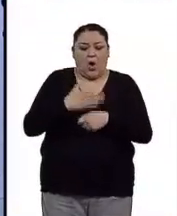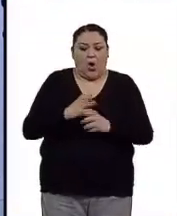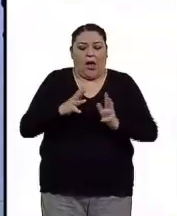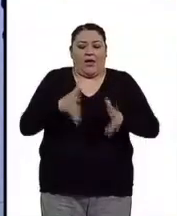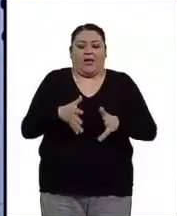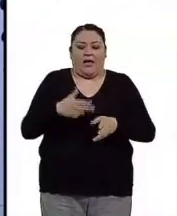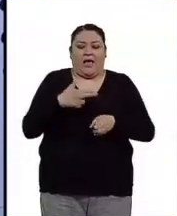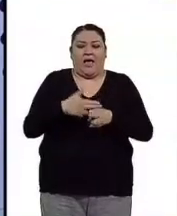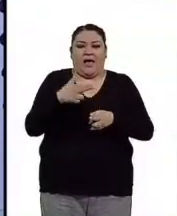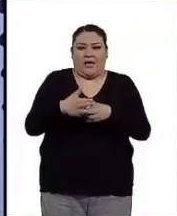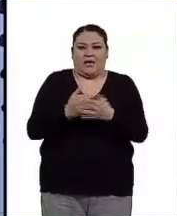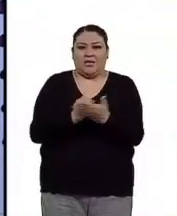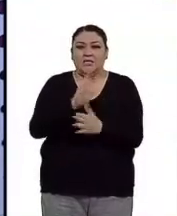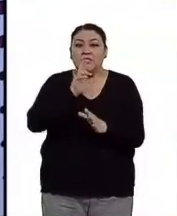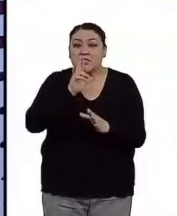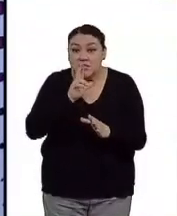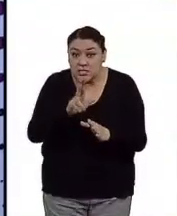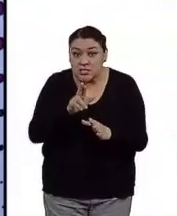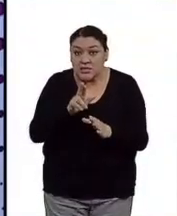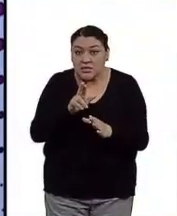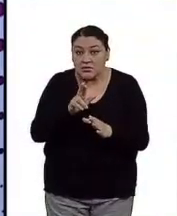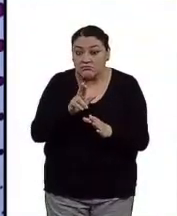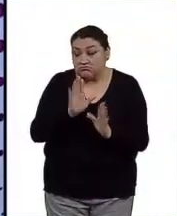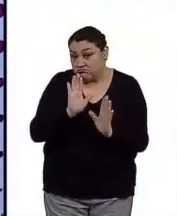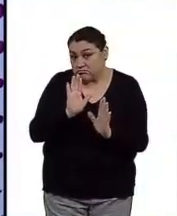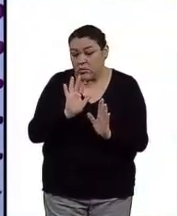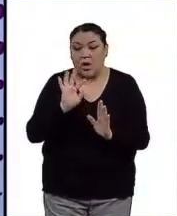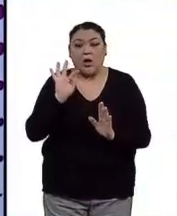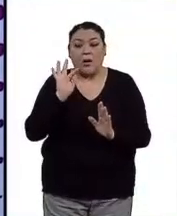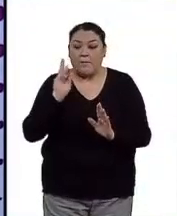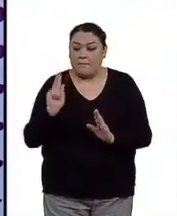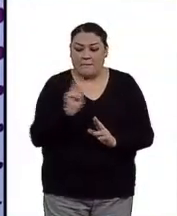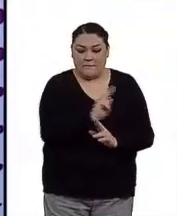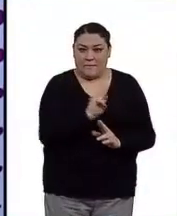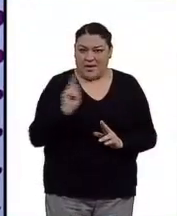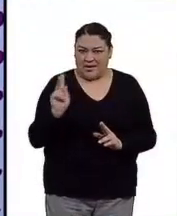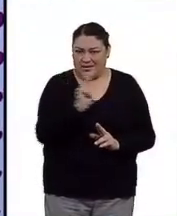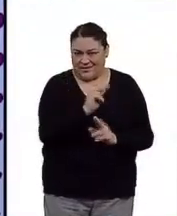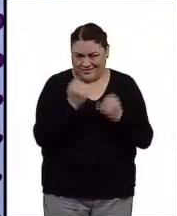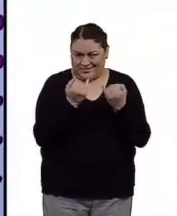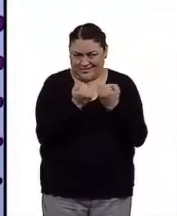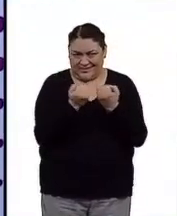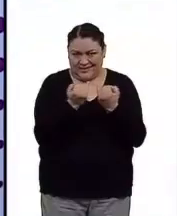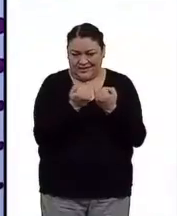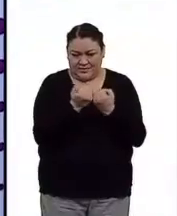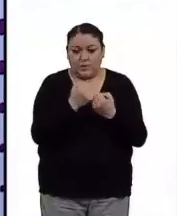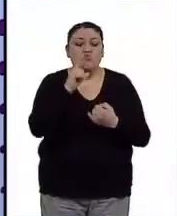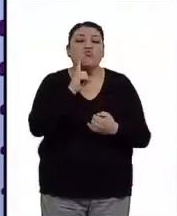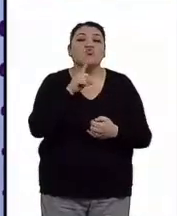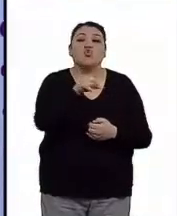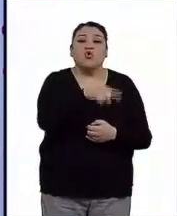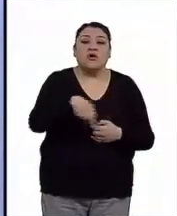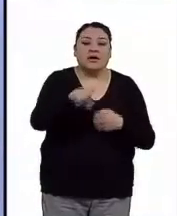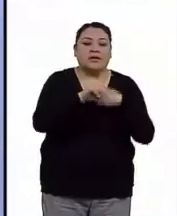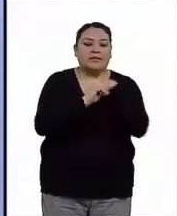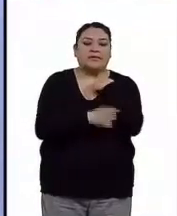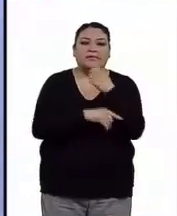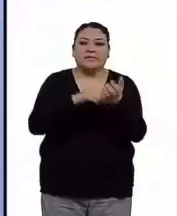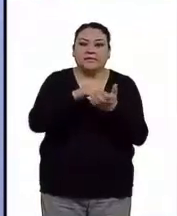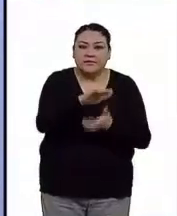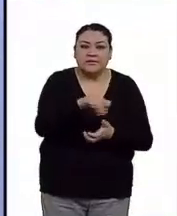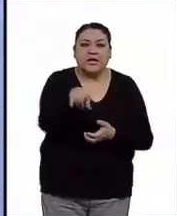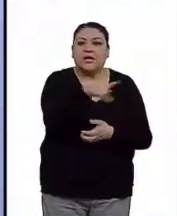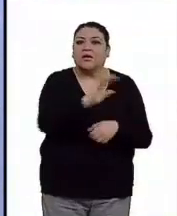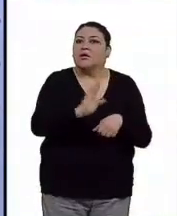hasta que se resuelva. Podríamos pensar en una figura semejante, algo de lo que más afecta a la mujer al momento de ser despedida es la carencia de